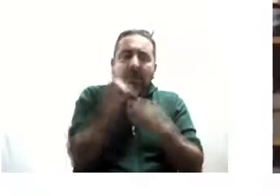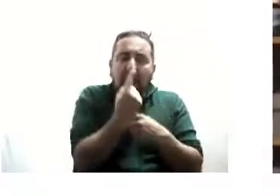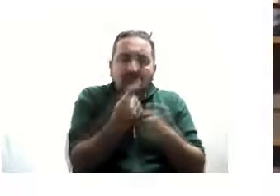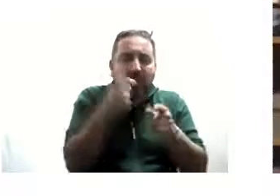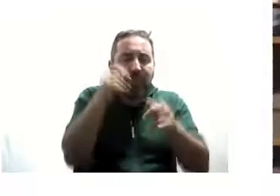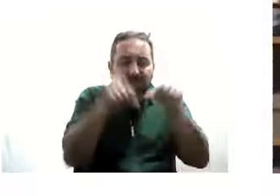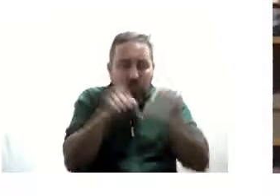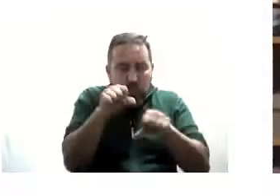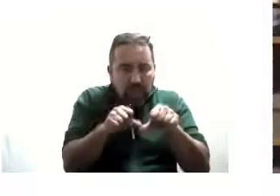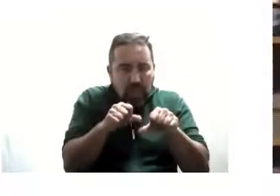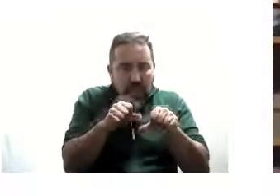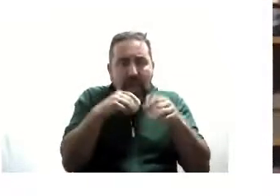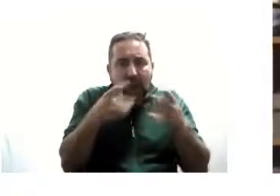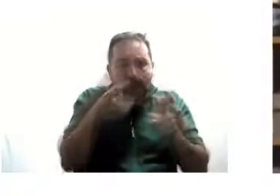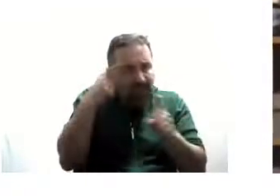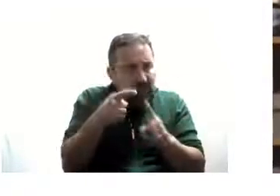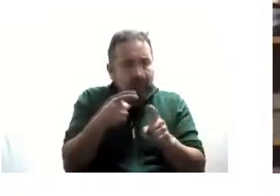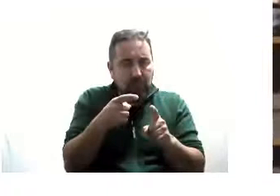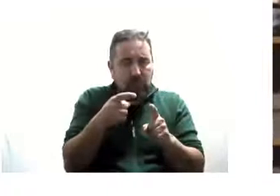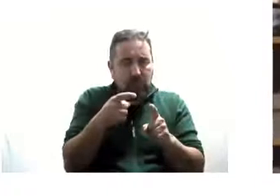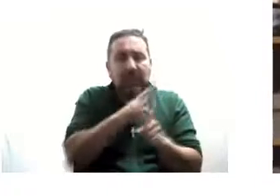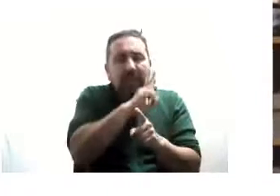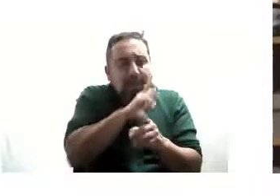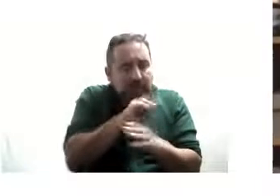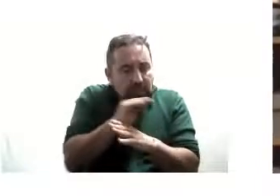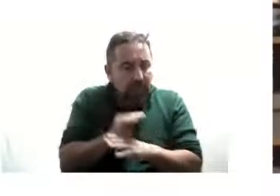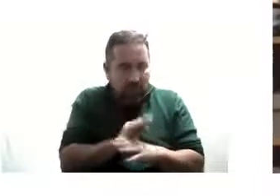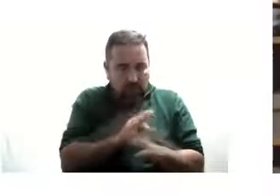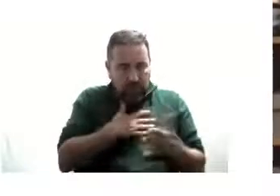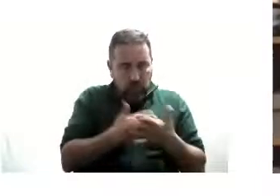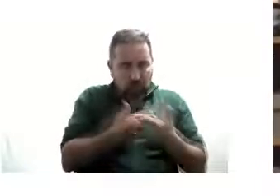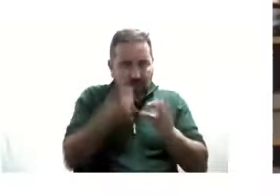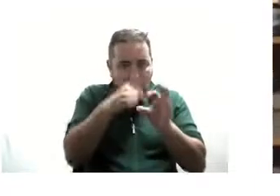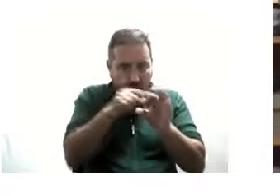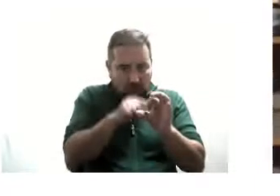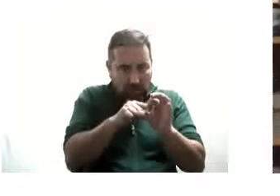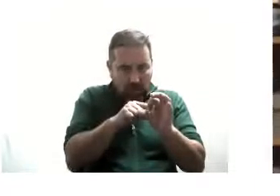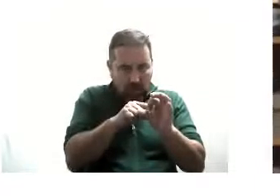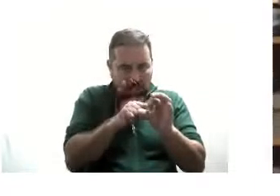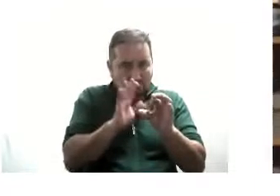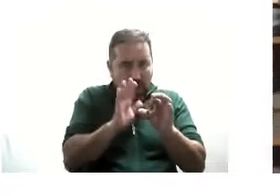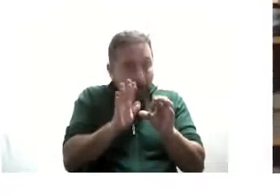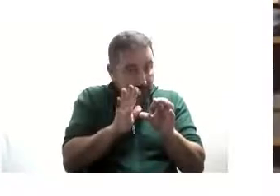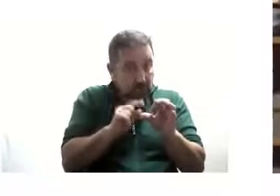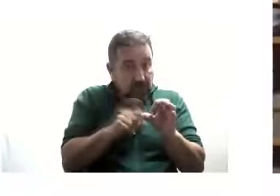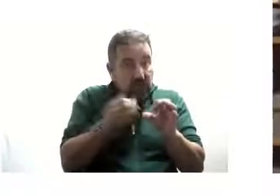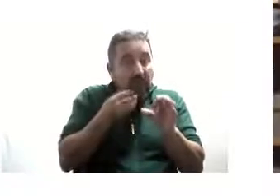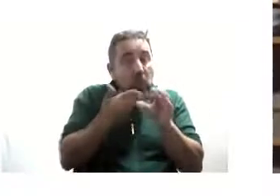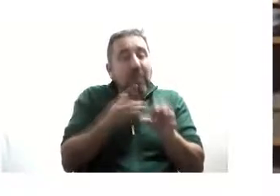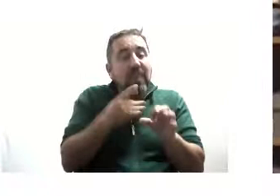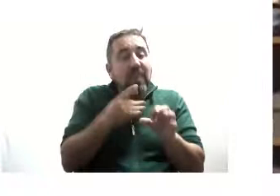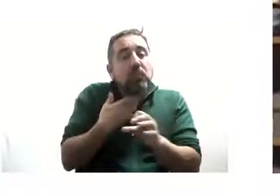implante coclear tratando de preservar al máximo las estructuras de la cóclea, aunque realmente lo que está estimulando el implante son las estructuras,